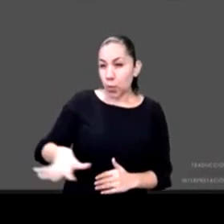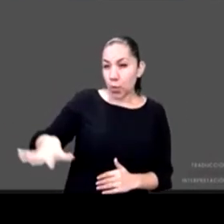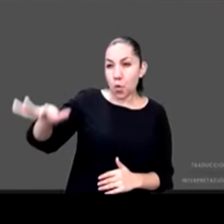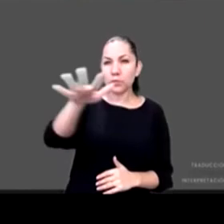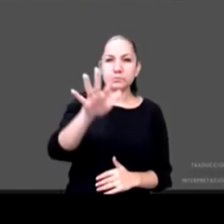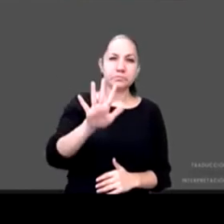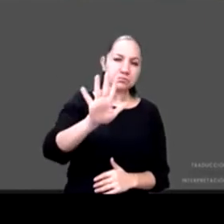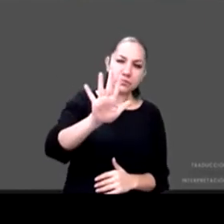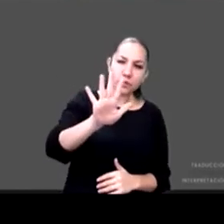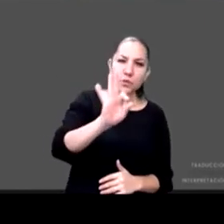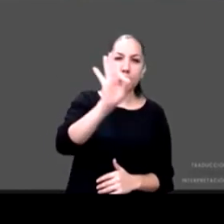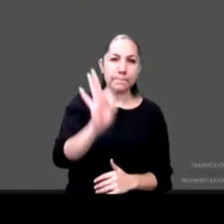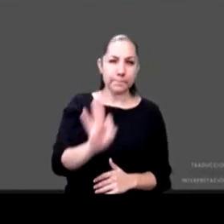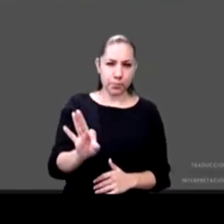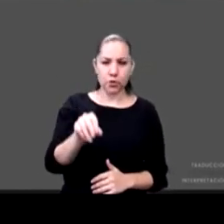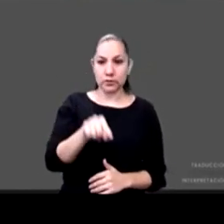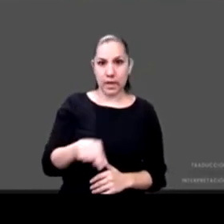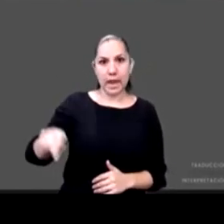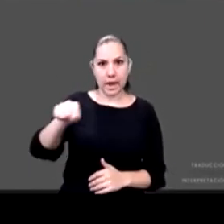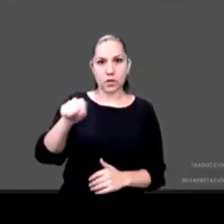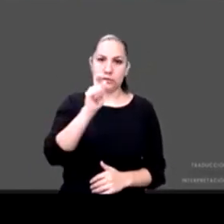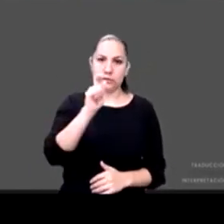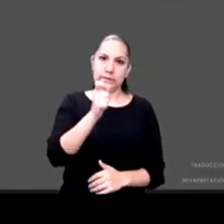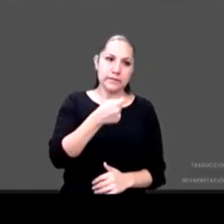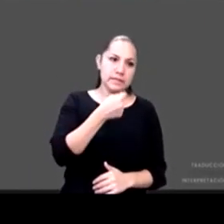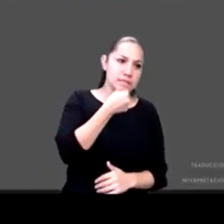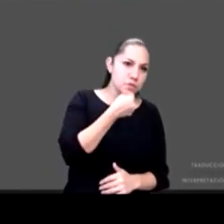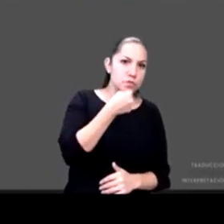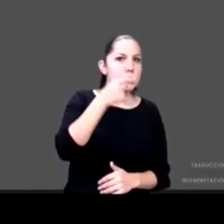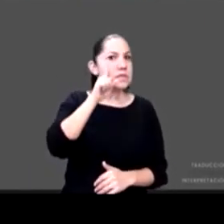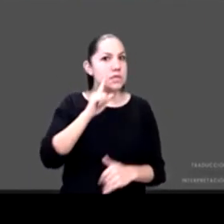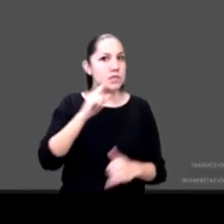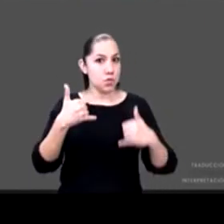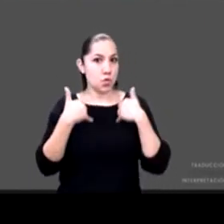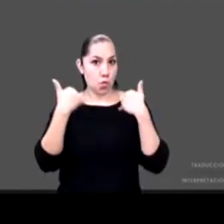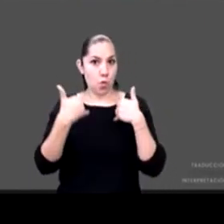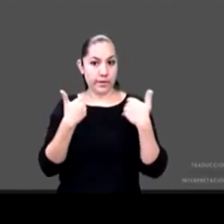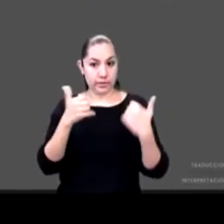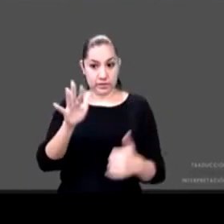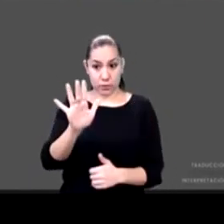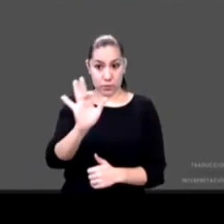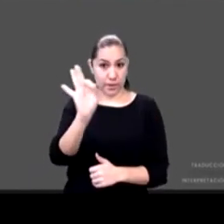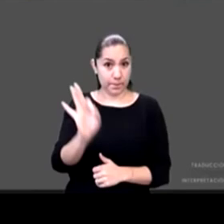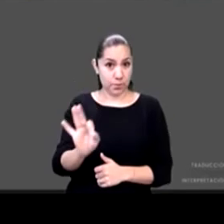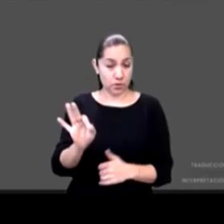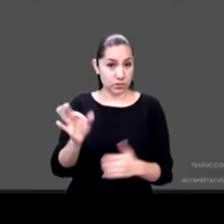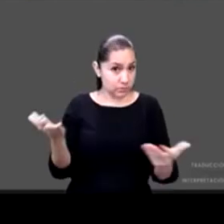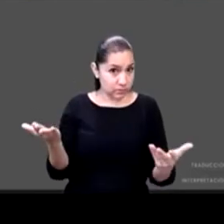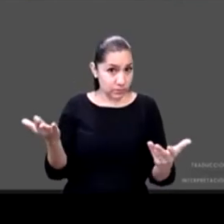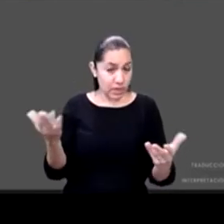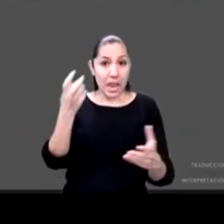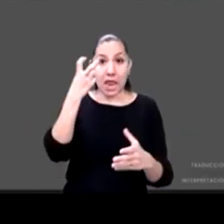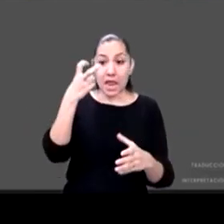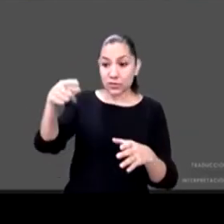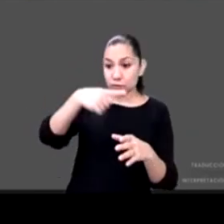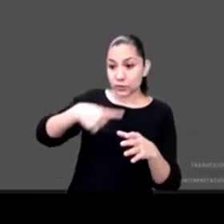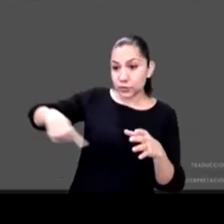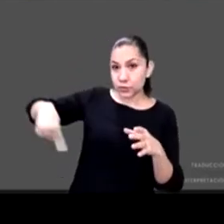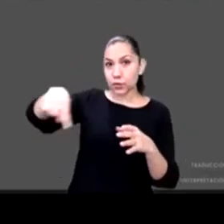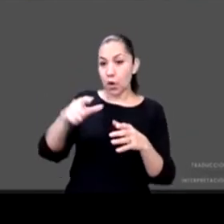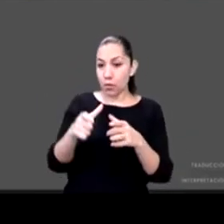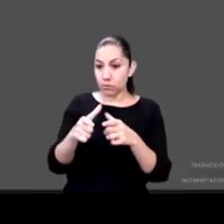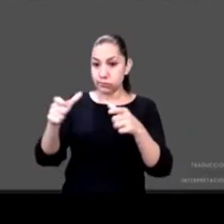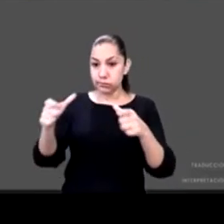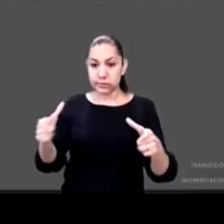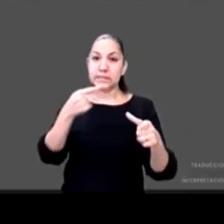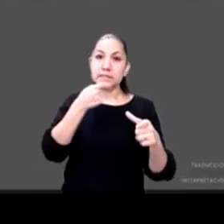está entre niños, niñas y jóvenes. Y entonces, ¿cómo vamos a utilizar ese bono demográfico para tener el México que queremos